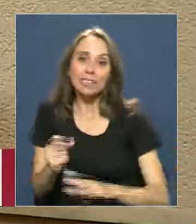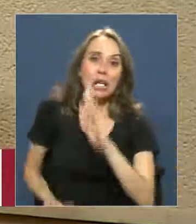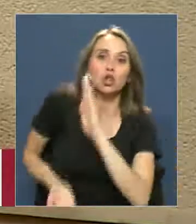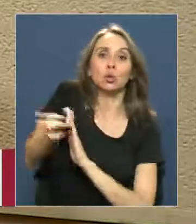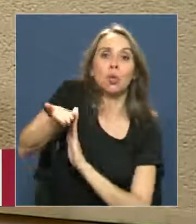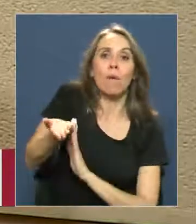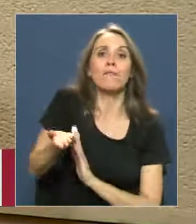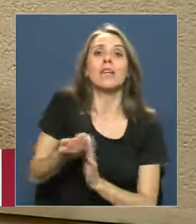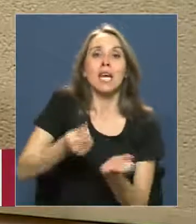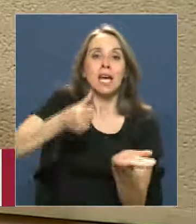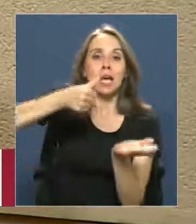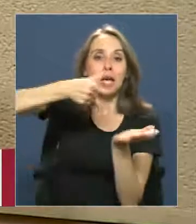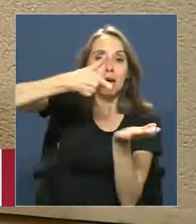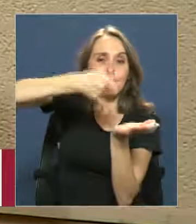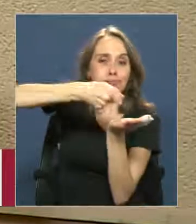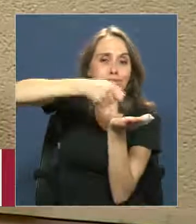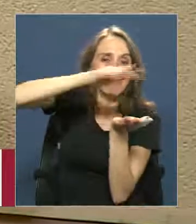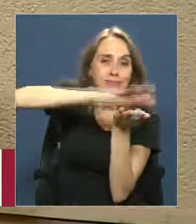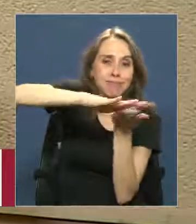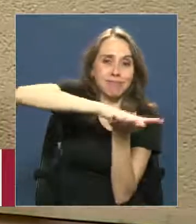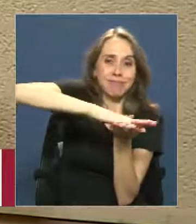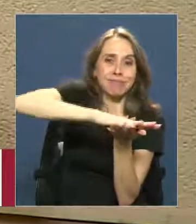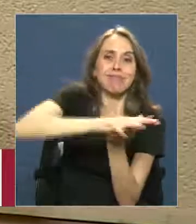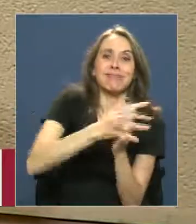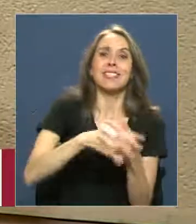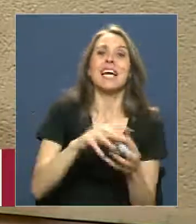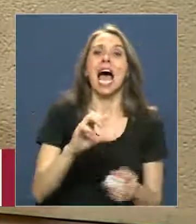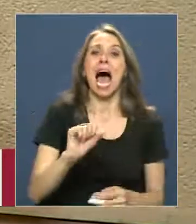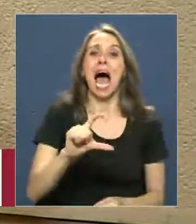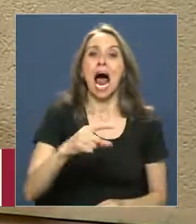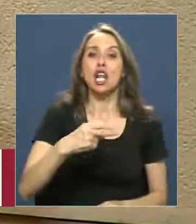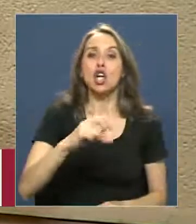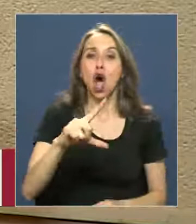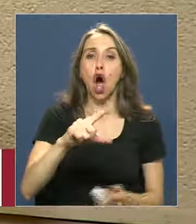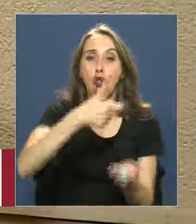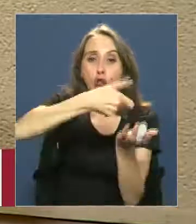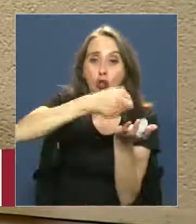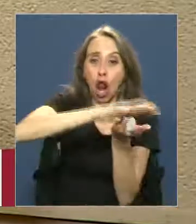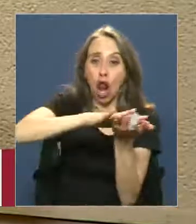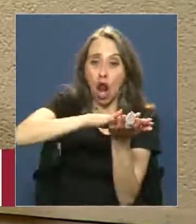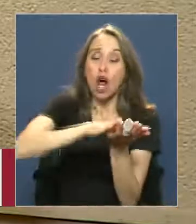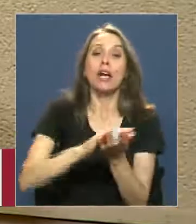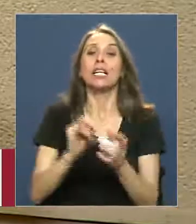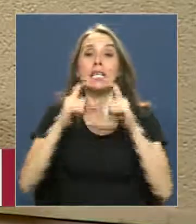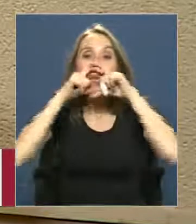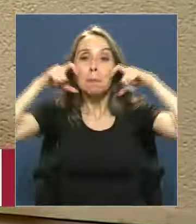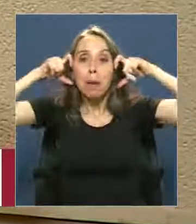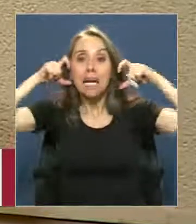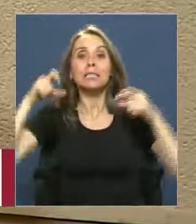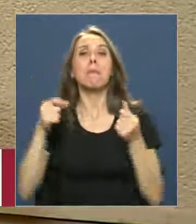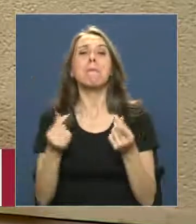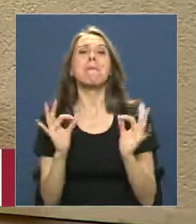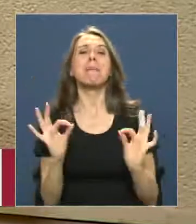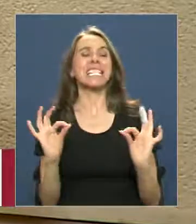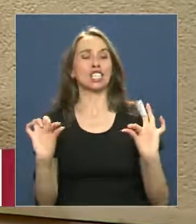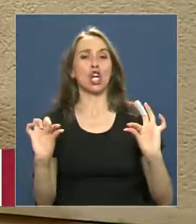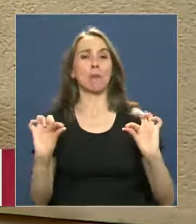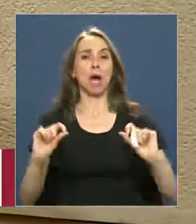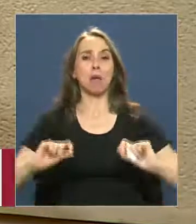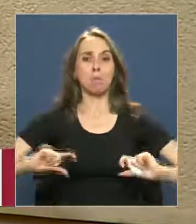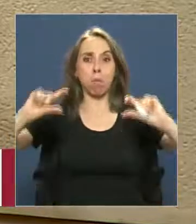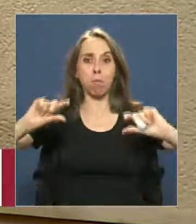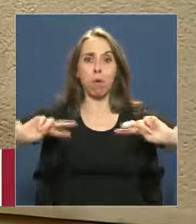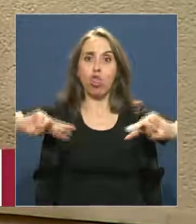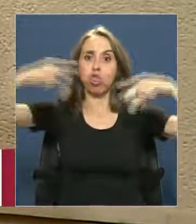el alcohol gel y la mascarilla han duplicado su valor, poniendo en riesgo el contexto de todos los chilenos y